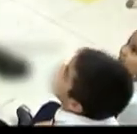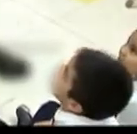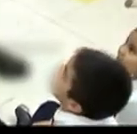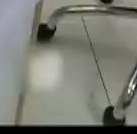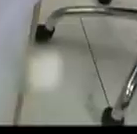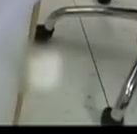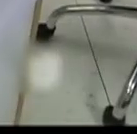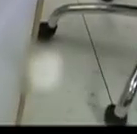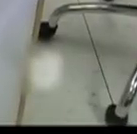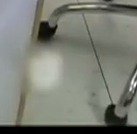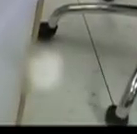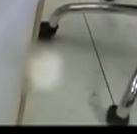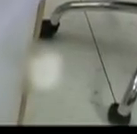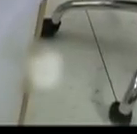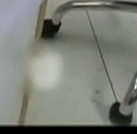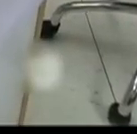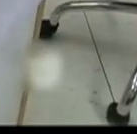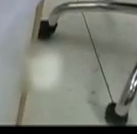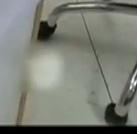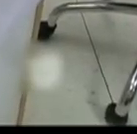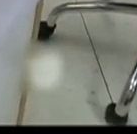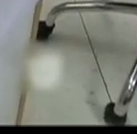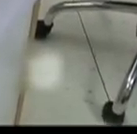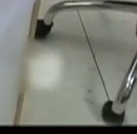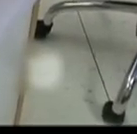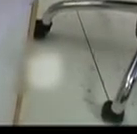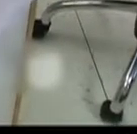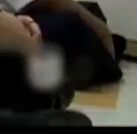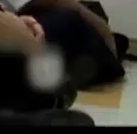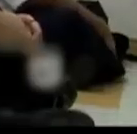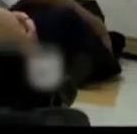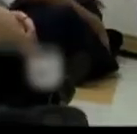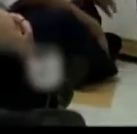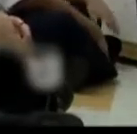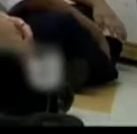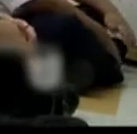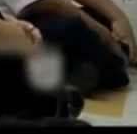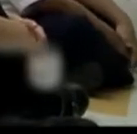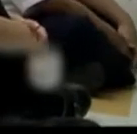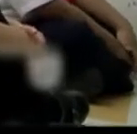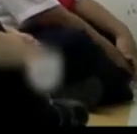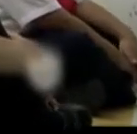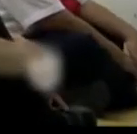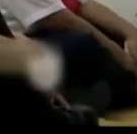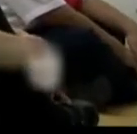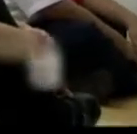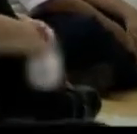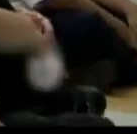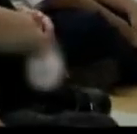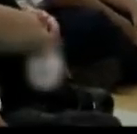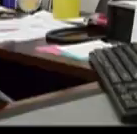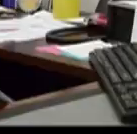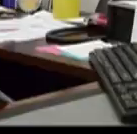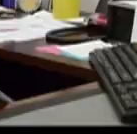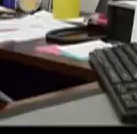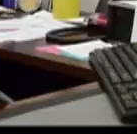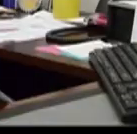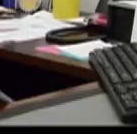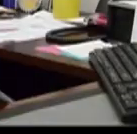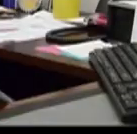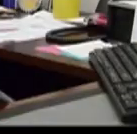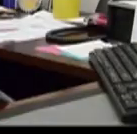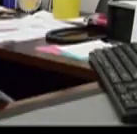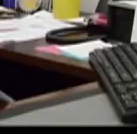federal que obliga a los estados a brindar educación básica gratuita a estos niños, sin importar su estatus migratorio.